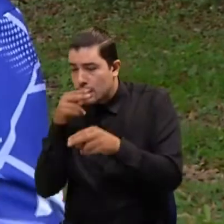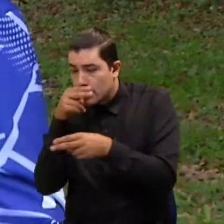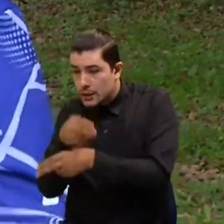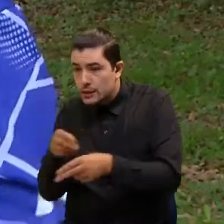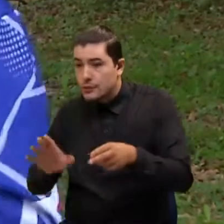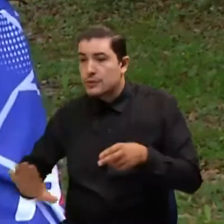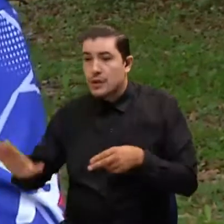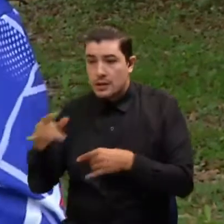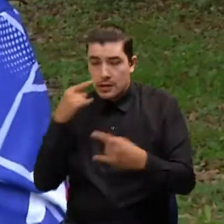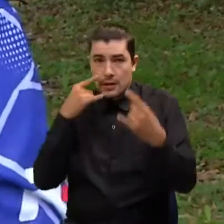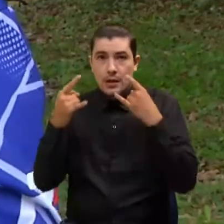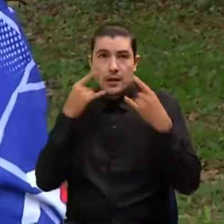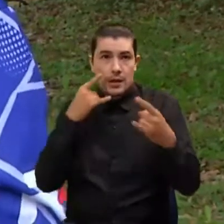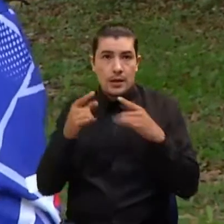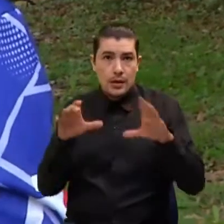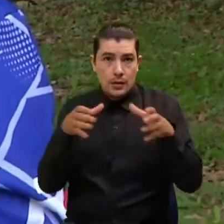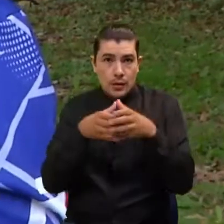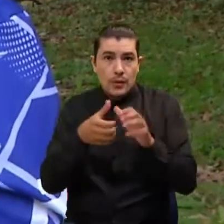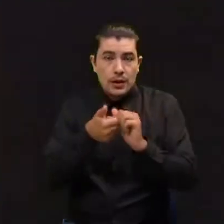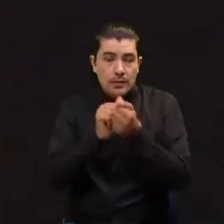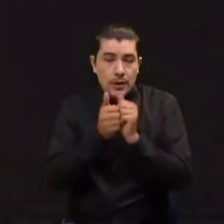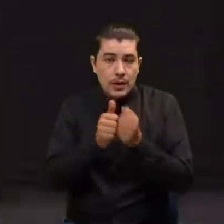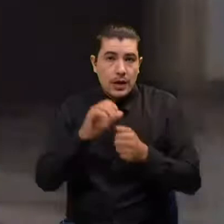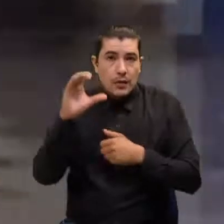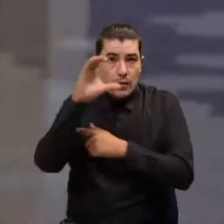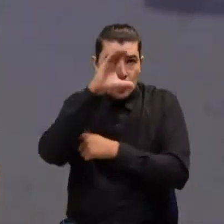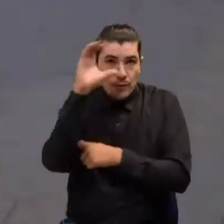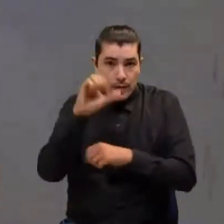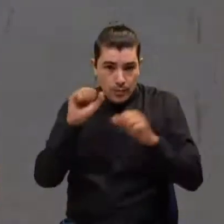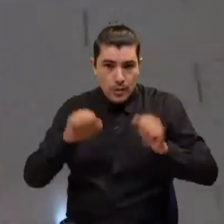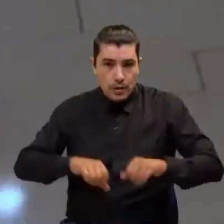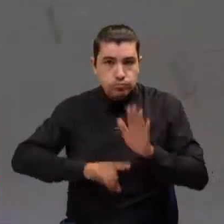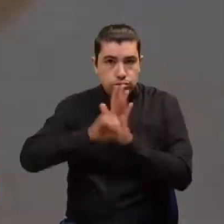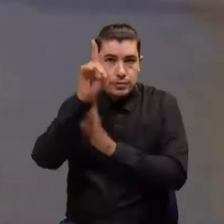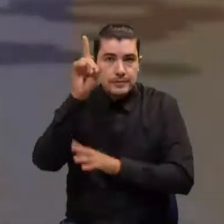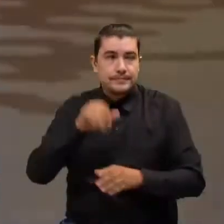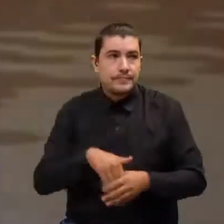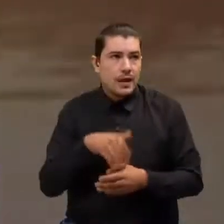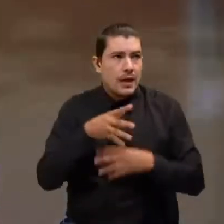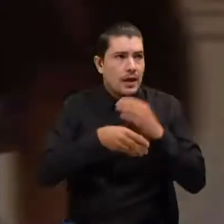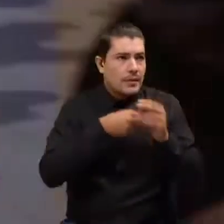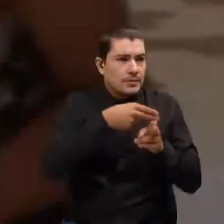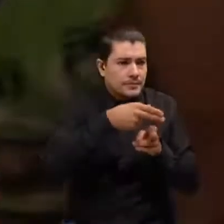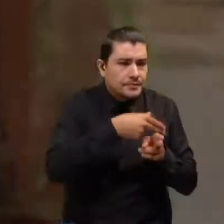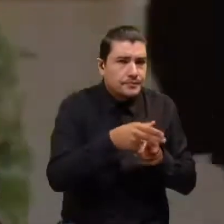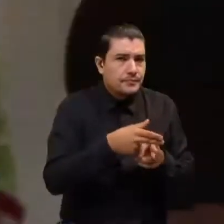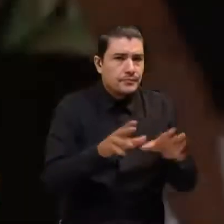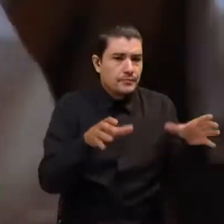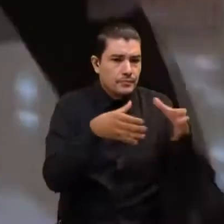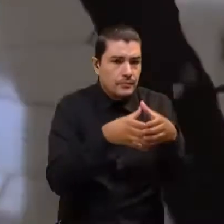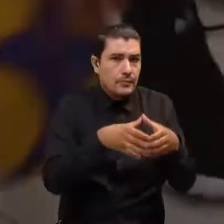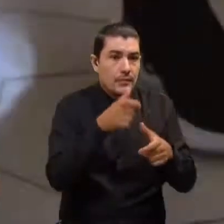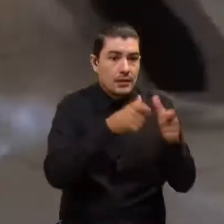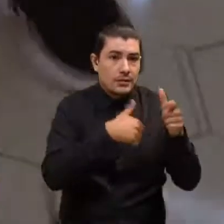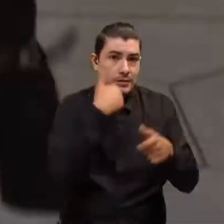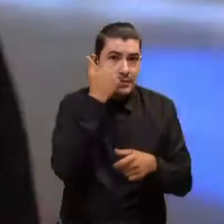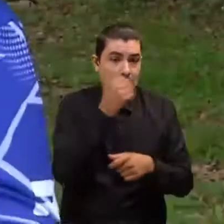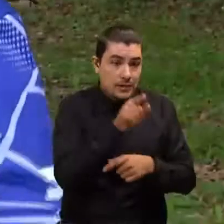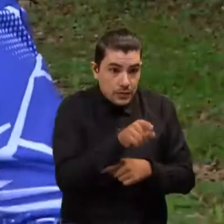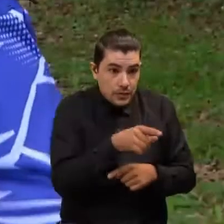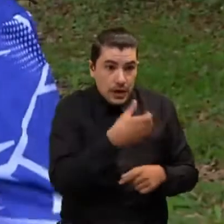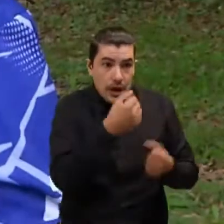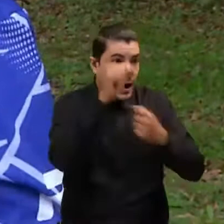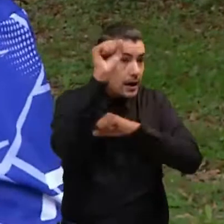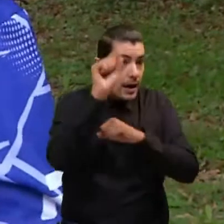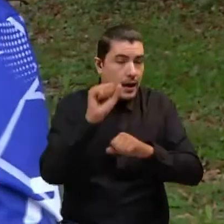3 y que pueda crecer así este deporte en colombia pero será más competitivo para las siguientes categorías cuyos ganadores estarán en la ronda nacional en